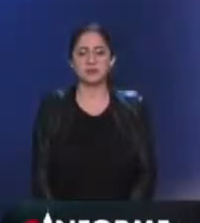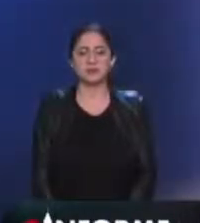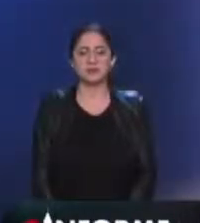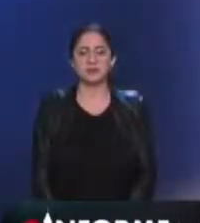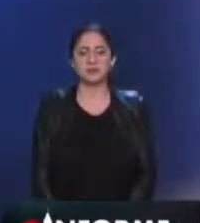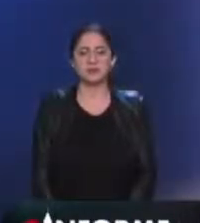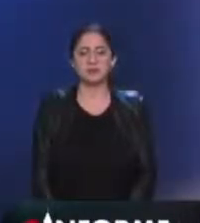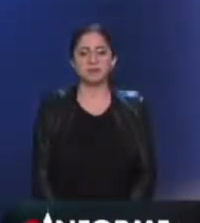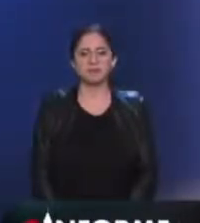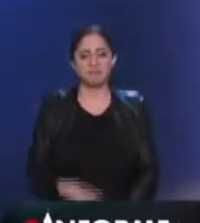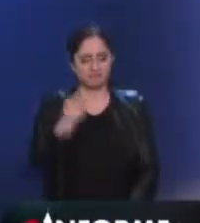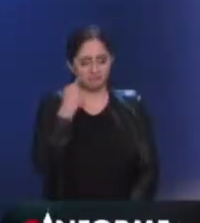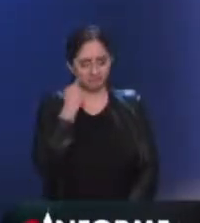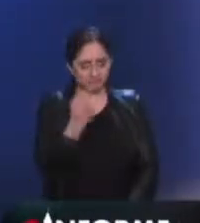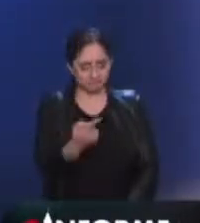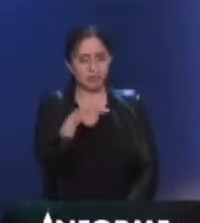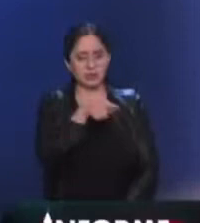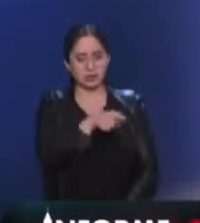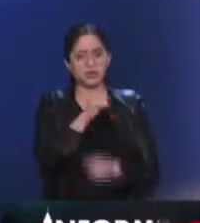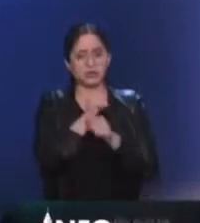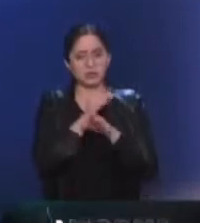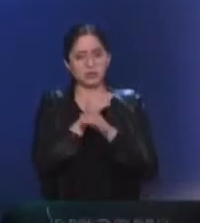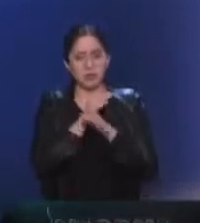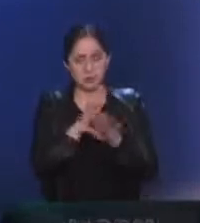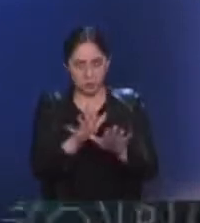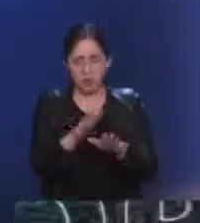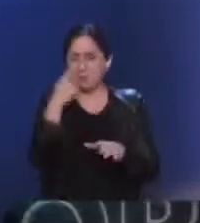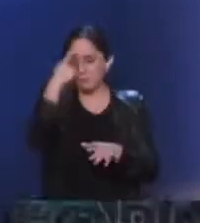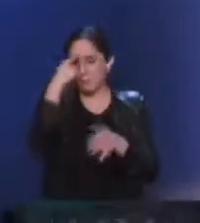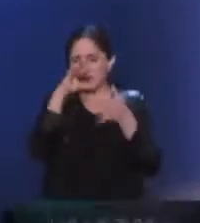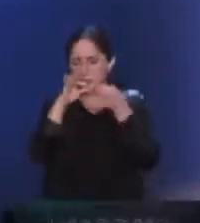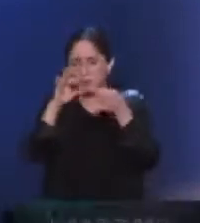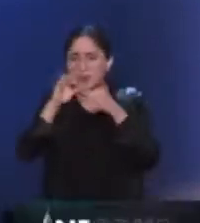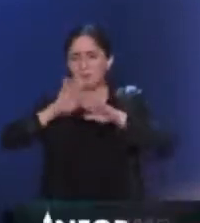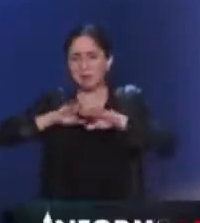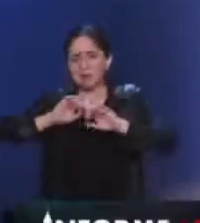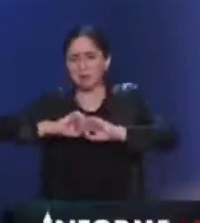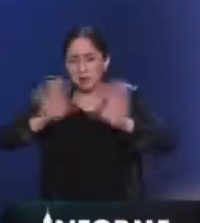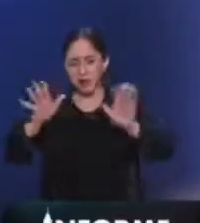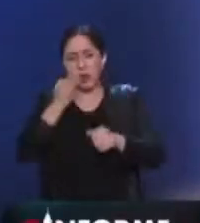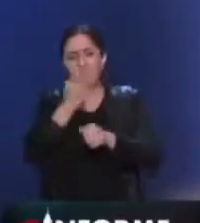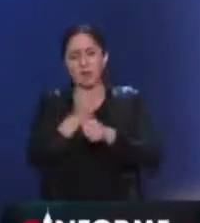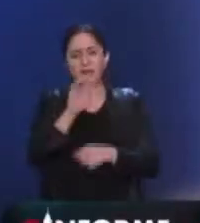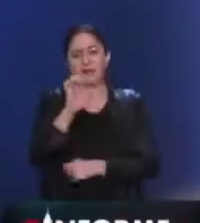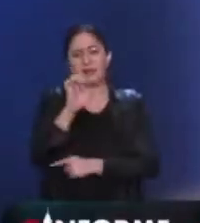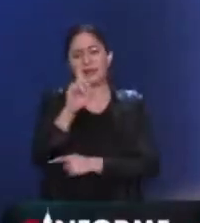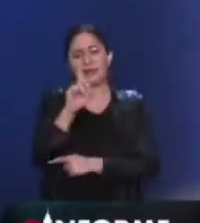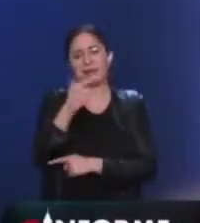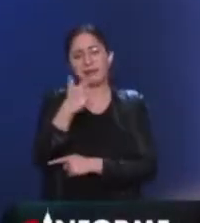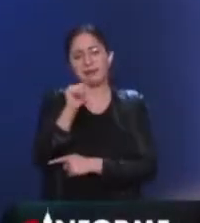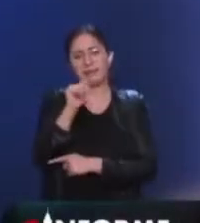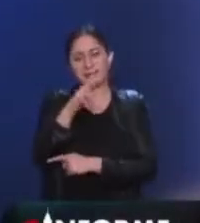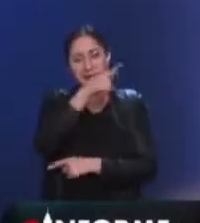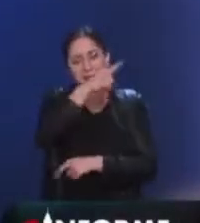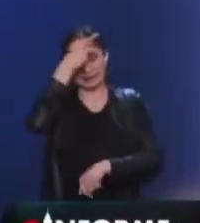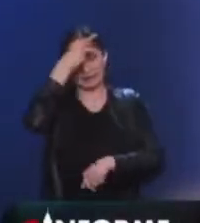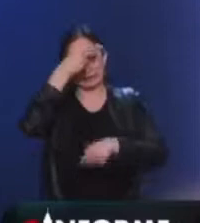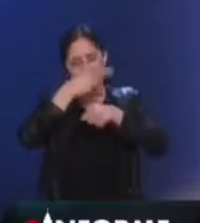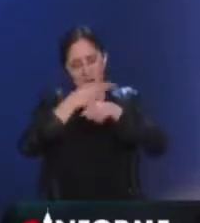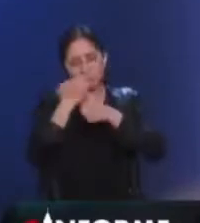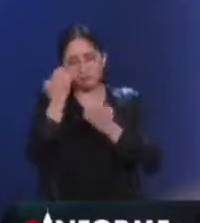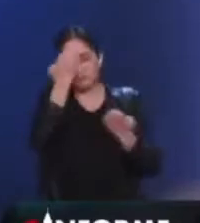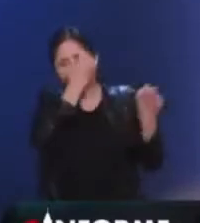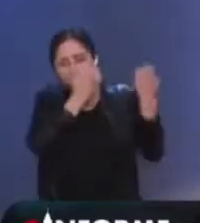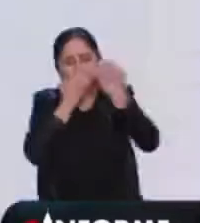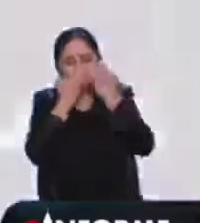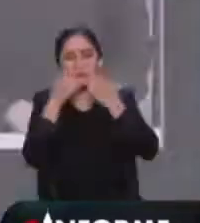Ahí tiene usted los datos y justamente para hablar de ellos nos acompaña Edgar Bielma Orozco, él es director general de Estadísticas